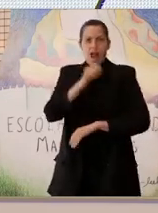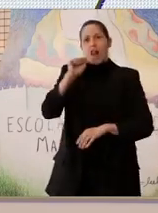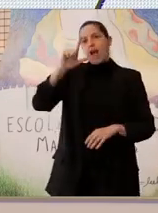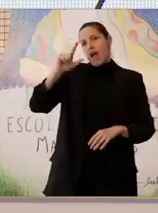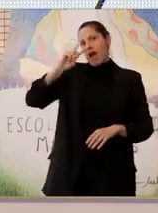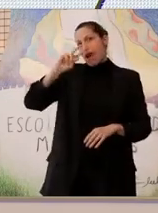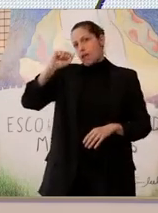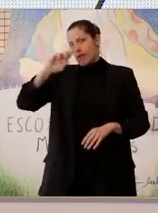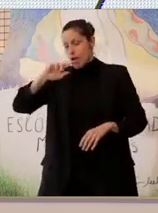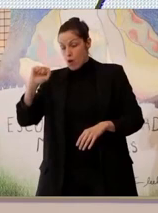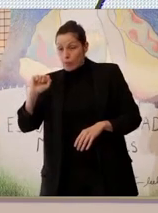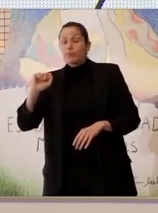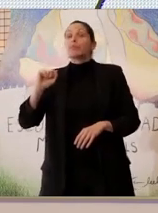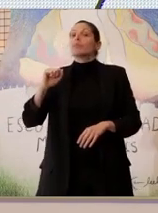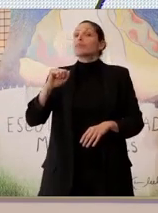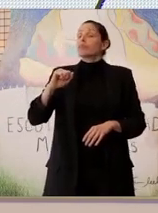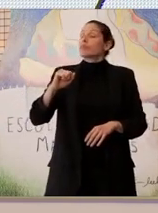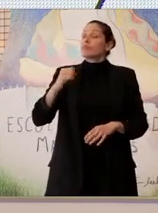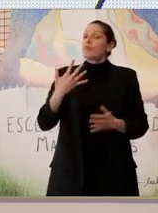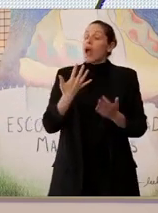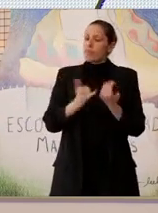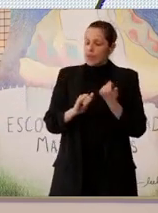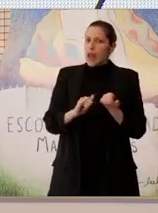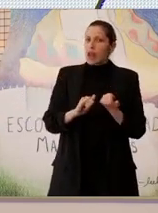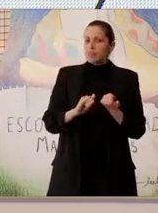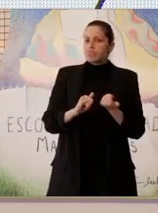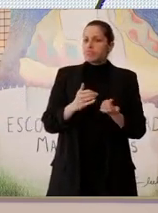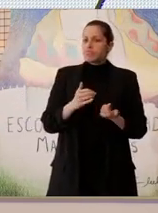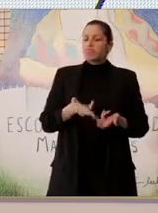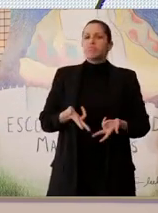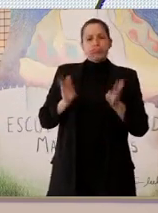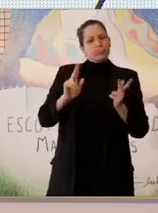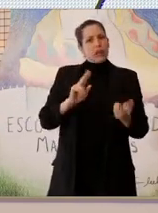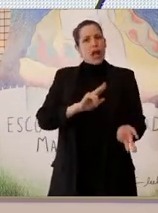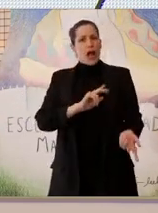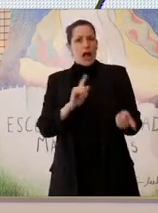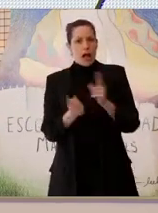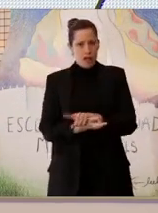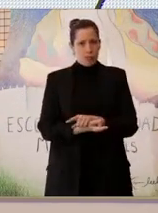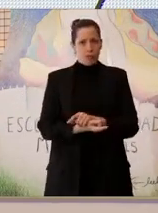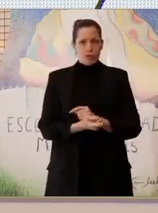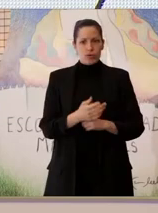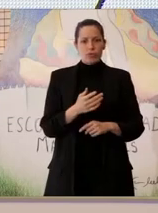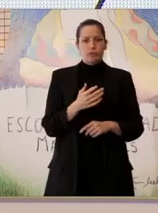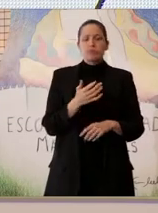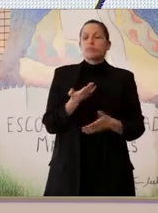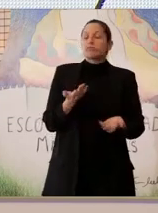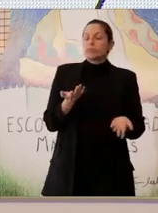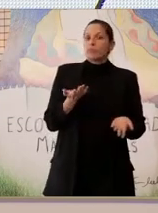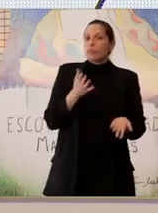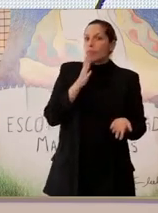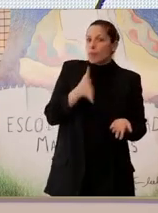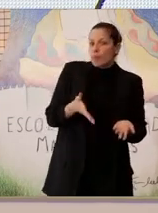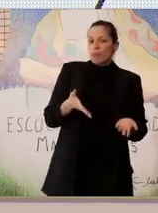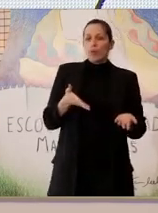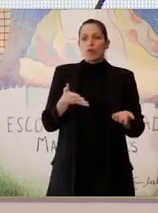la petición a ocupar esas plazas ha sido semejante a los años anteriores. Es